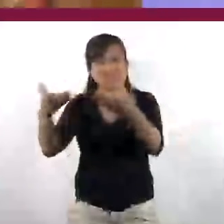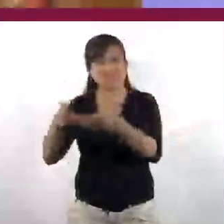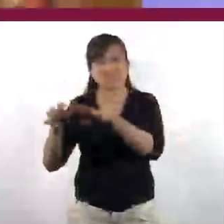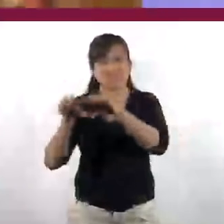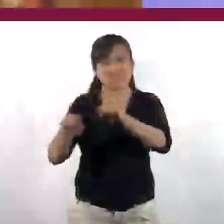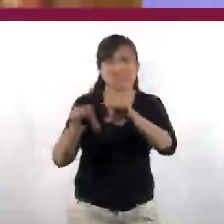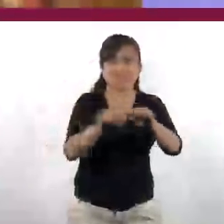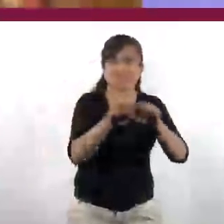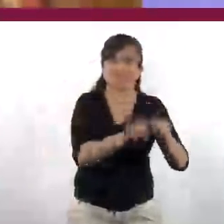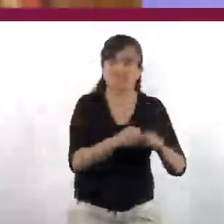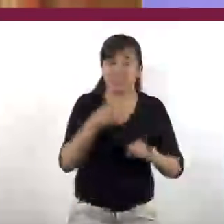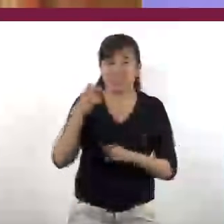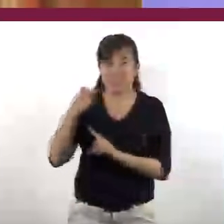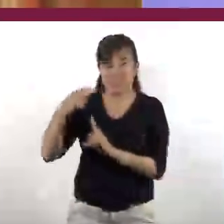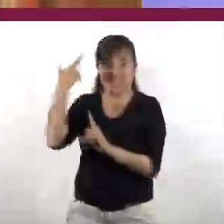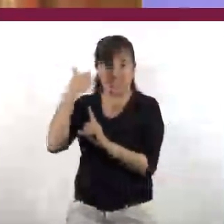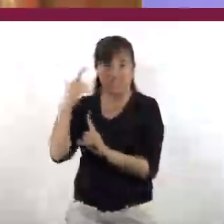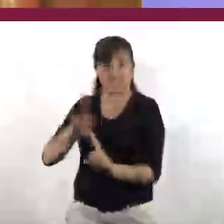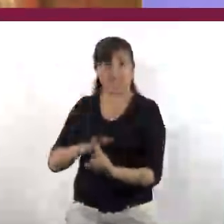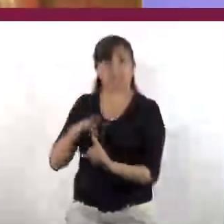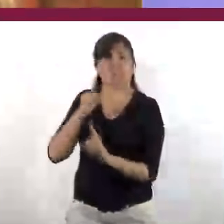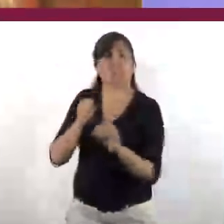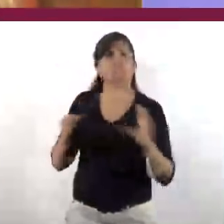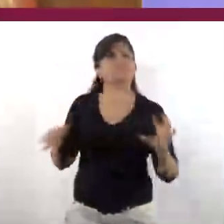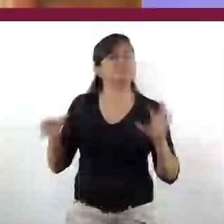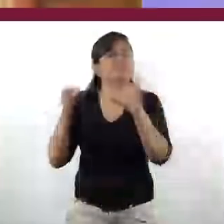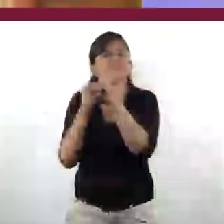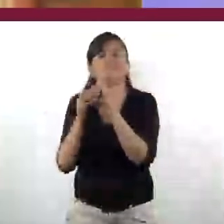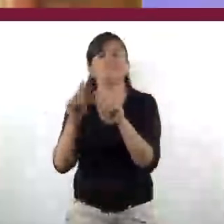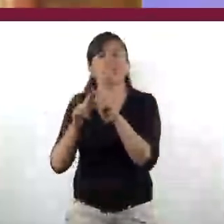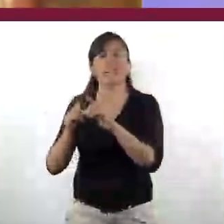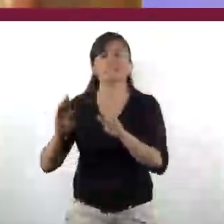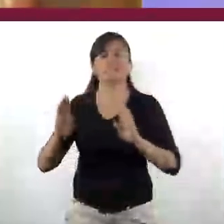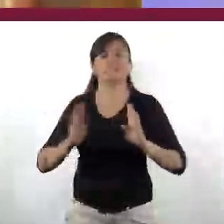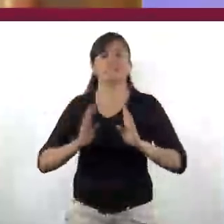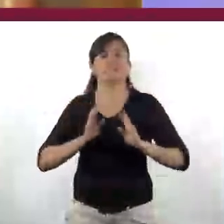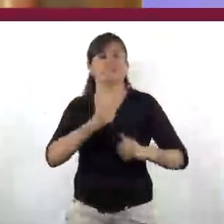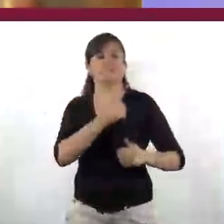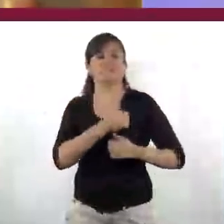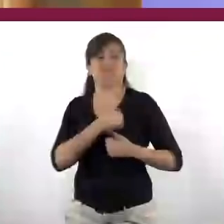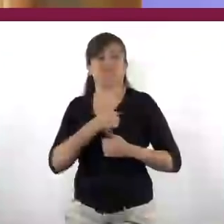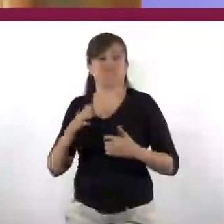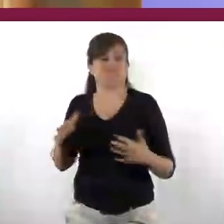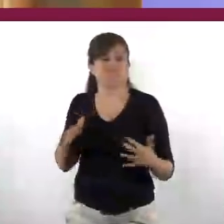sociales. Parte de este esfuerzo va a estar vinculado con la presencia de un ejército que va a